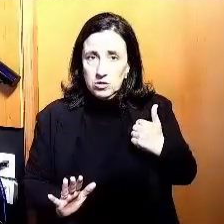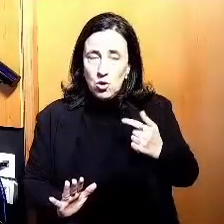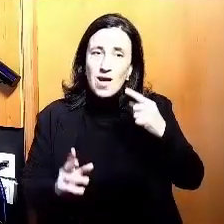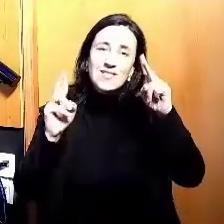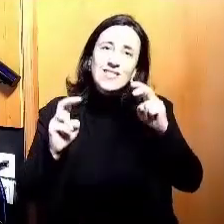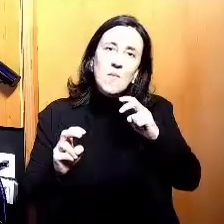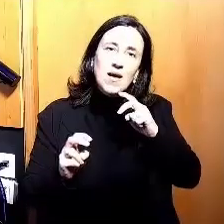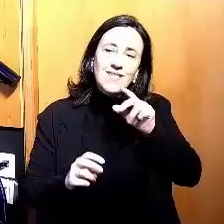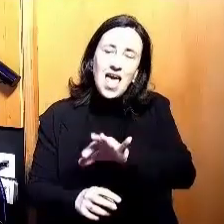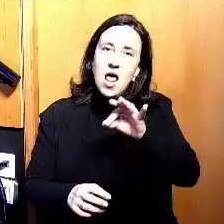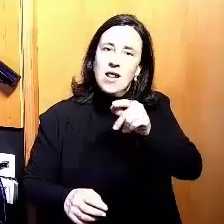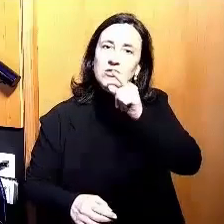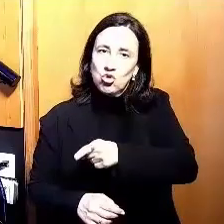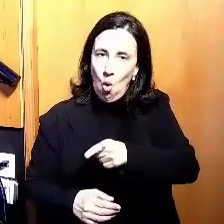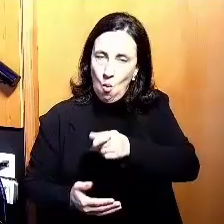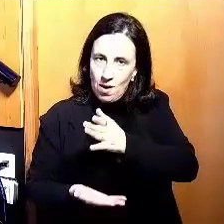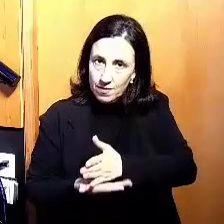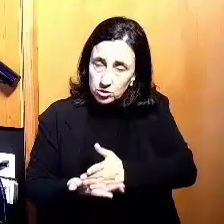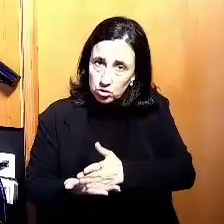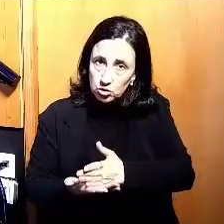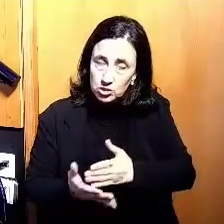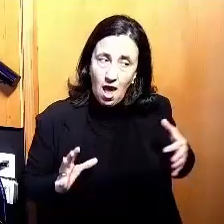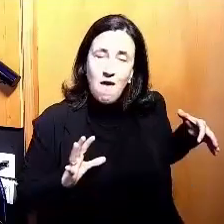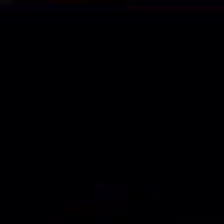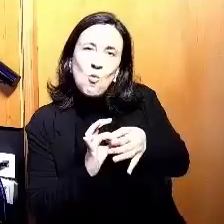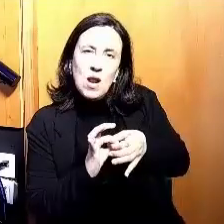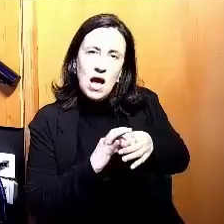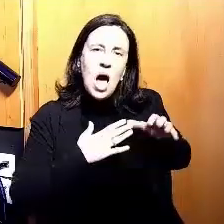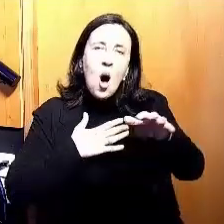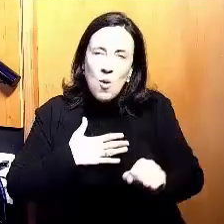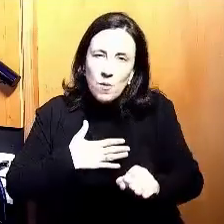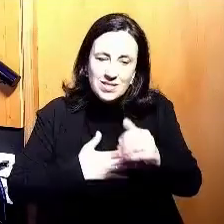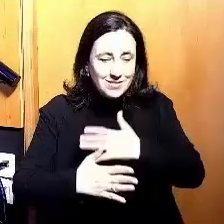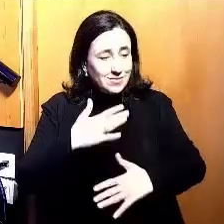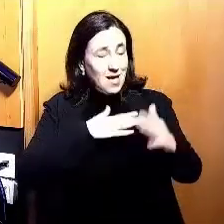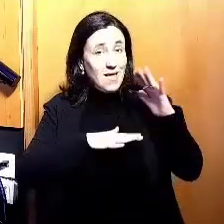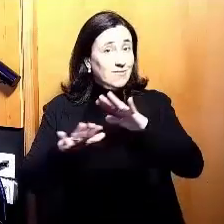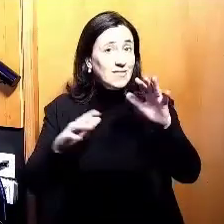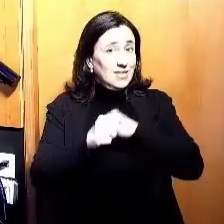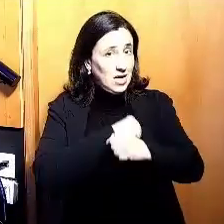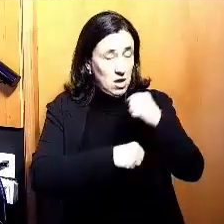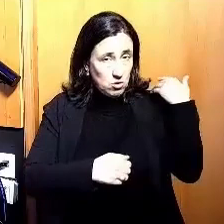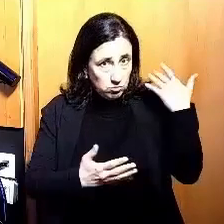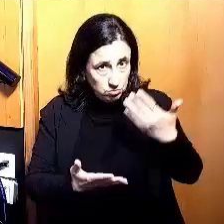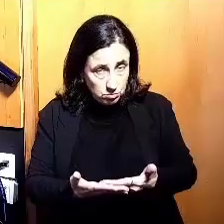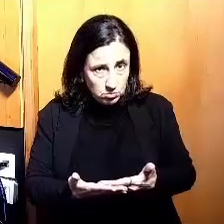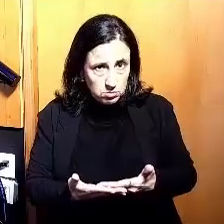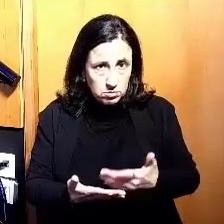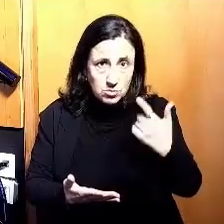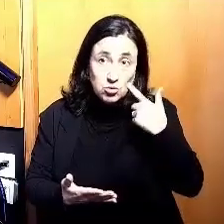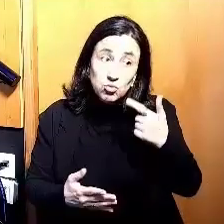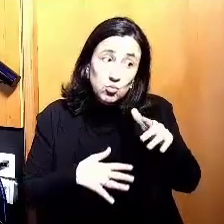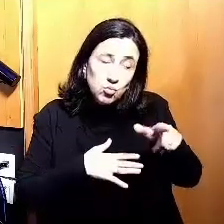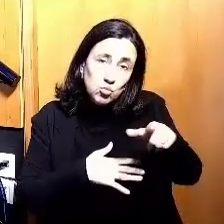tema de toma de decisiones y reenganchando con lo que hablábamos de las promesas de hace 10 años. A mí me